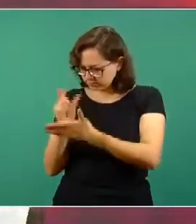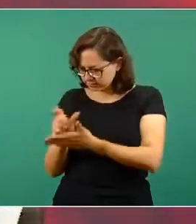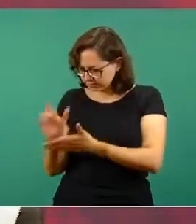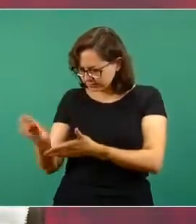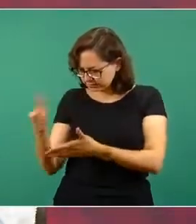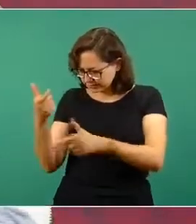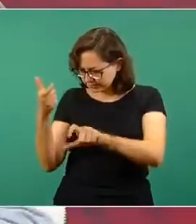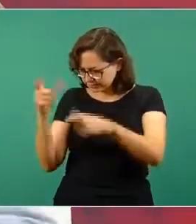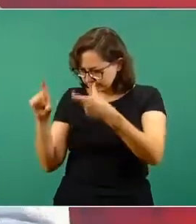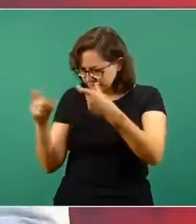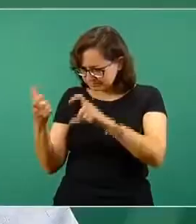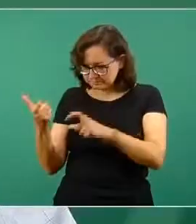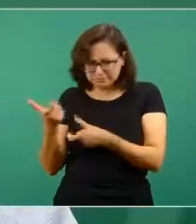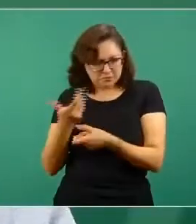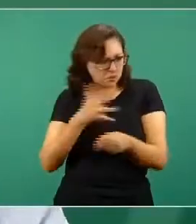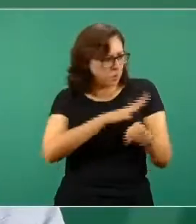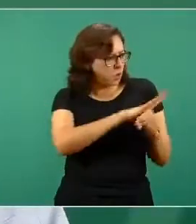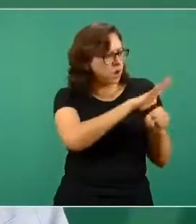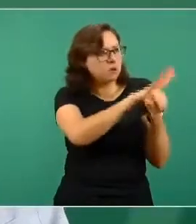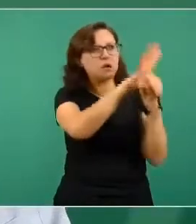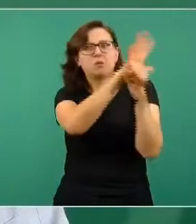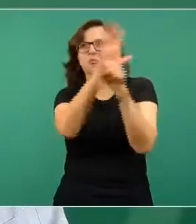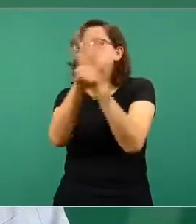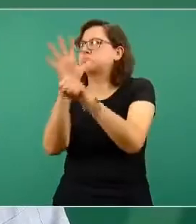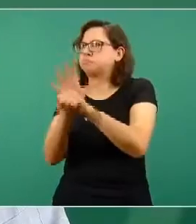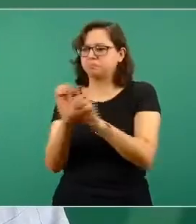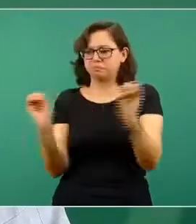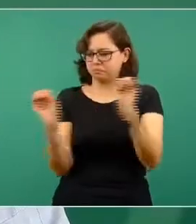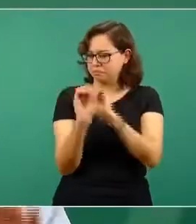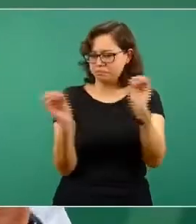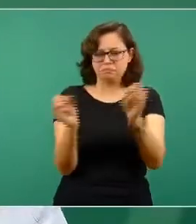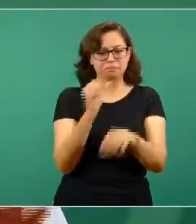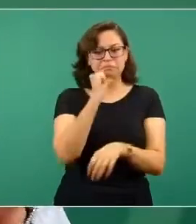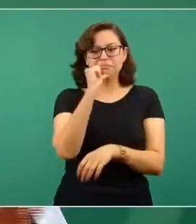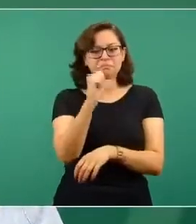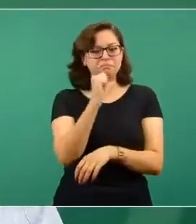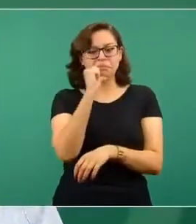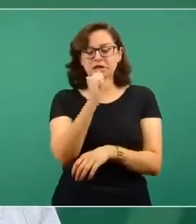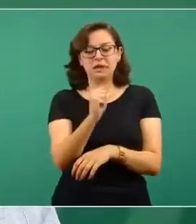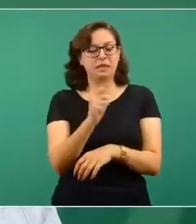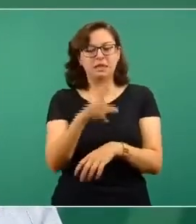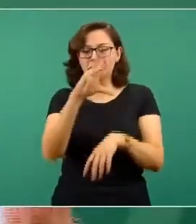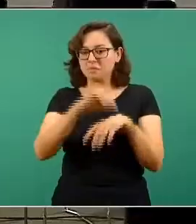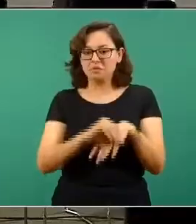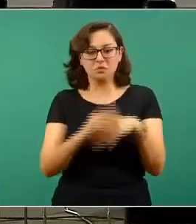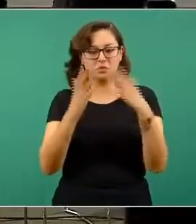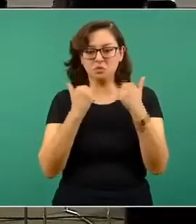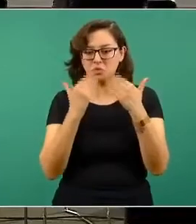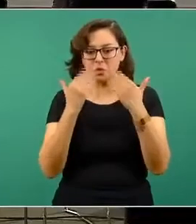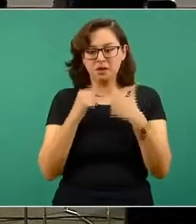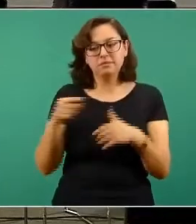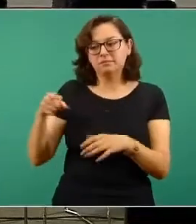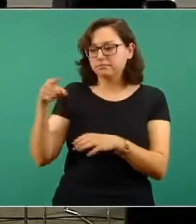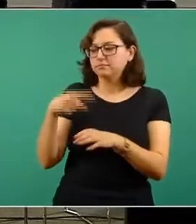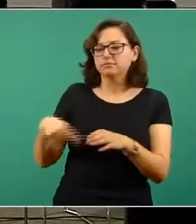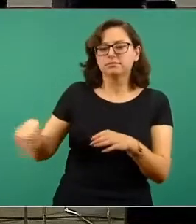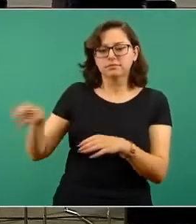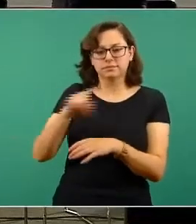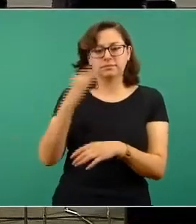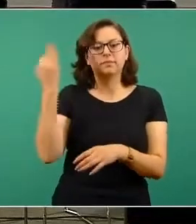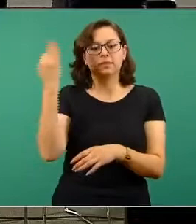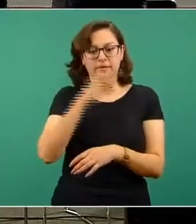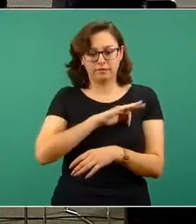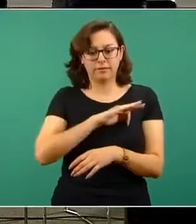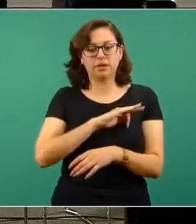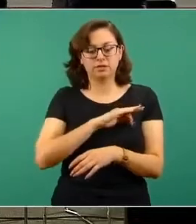vacuna no pertenecían a ninguno de los lotes que hasta el momento han ingresado, se han importado, comprado, adquirido